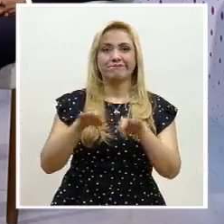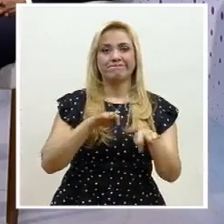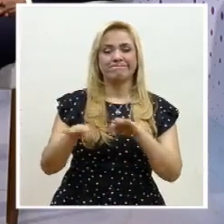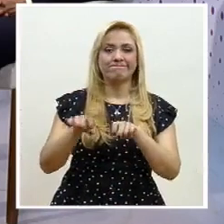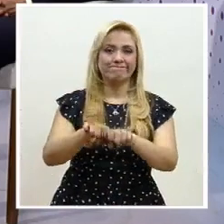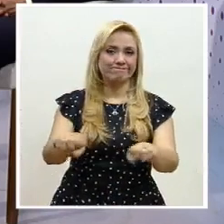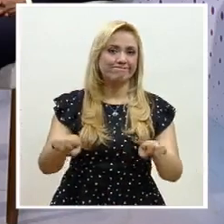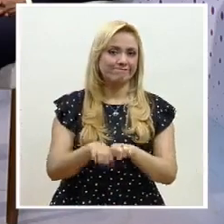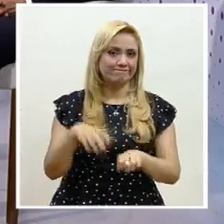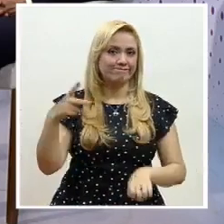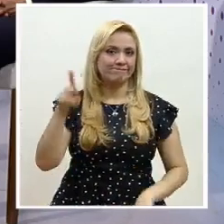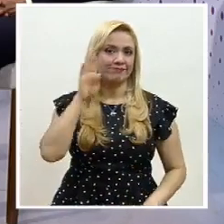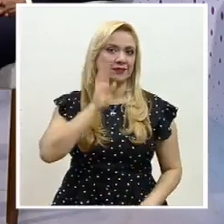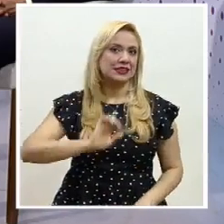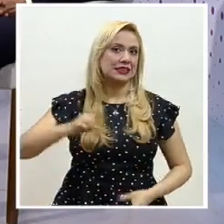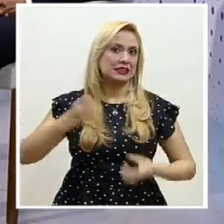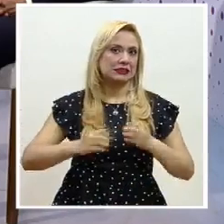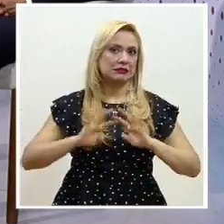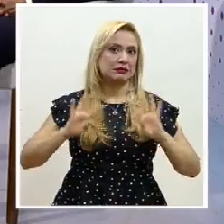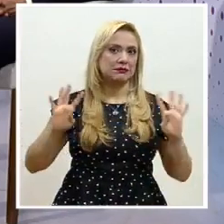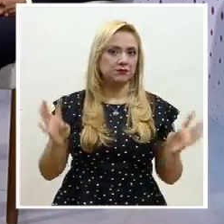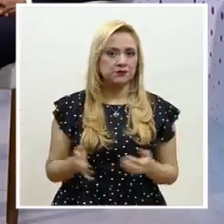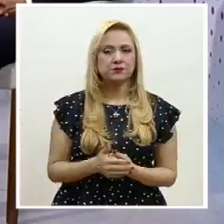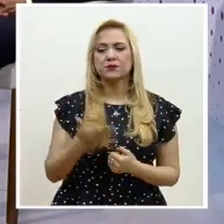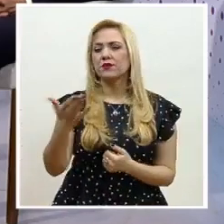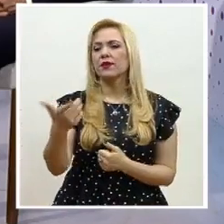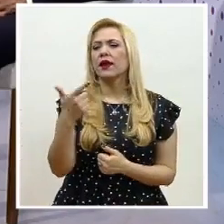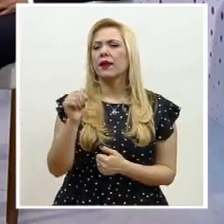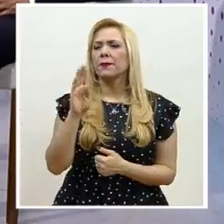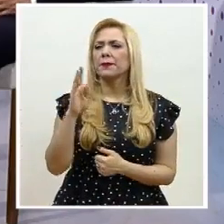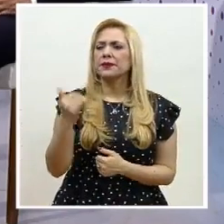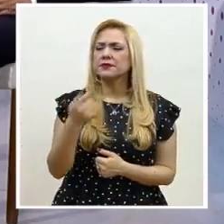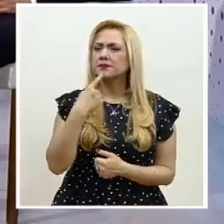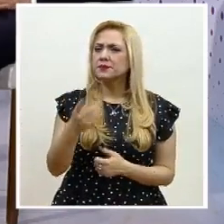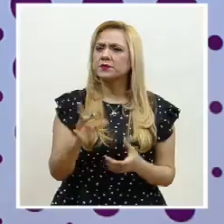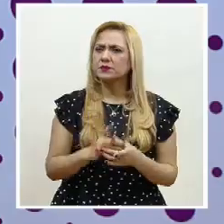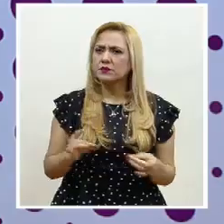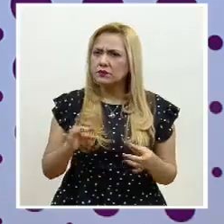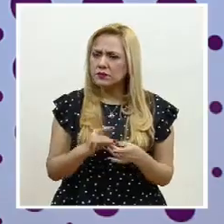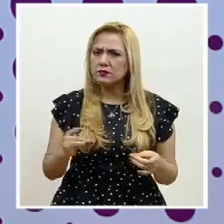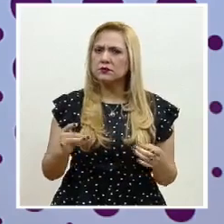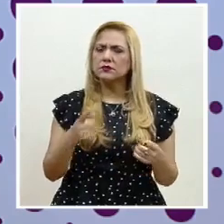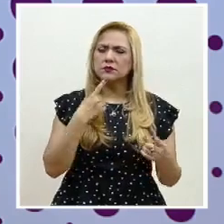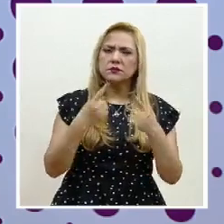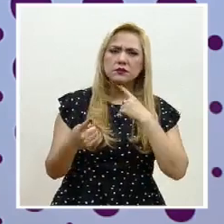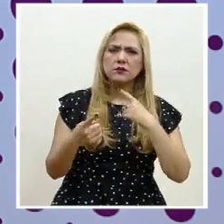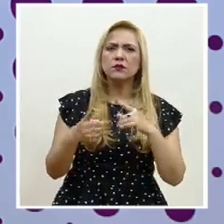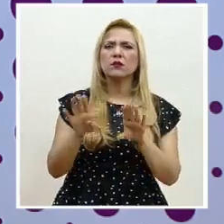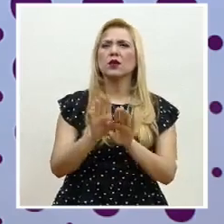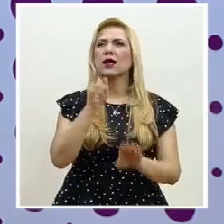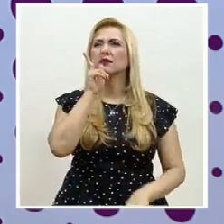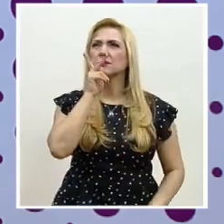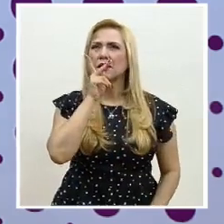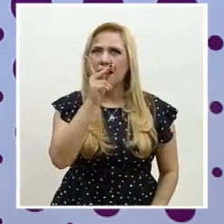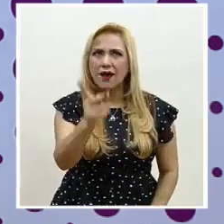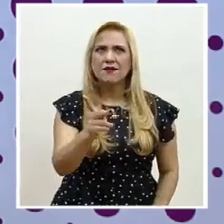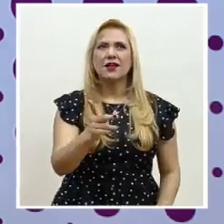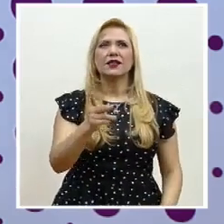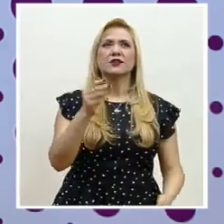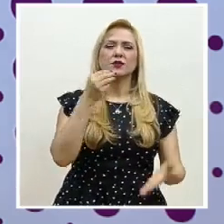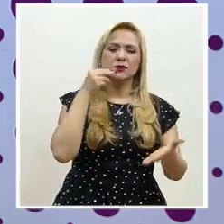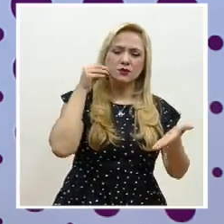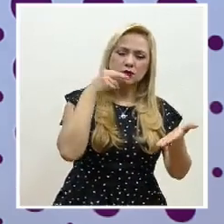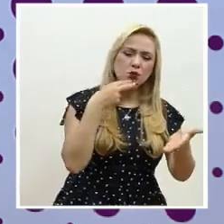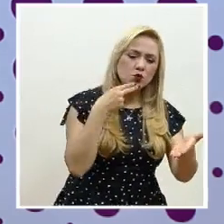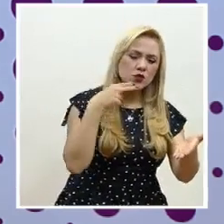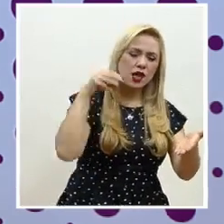su equipo de trabajo. Gaby, en alguna de tus intervenciones mencionaste o se ha discutido el tema del lenguaje, el nuevo lenguaje que estamos